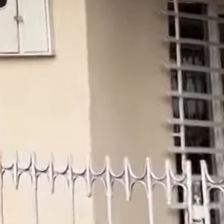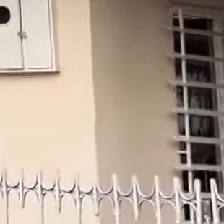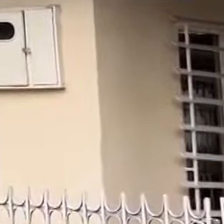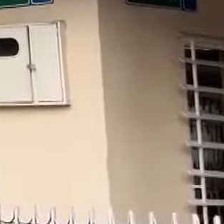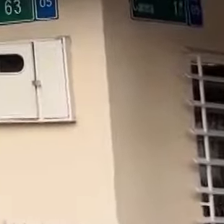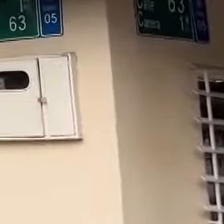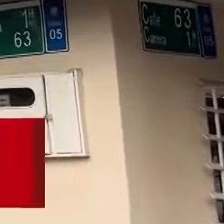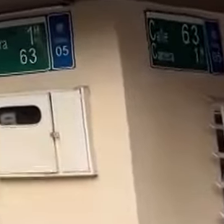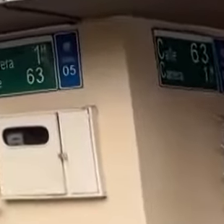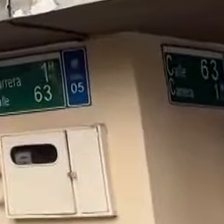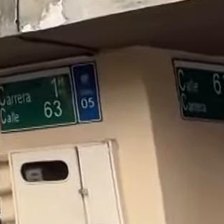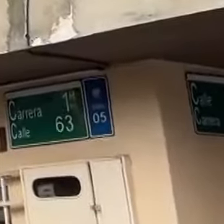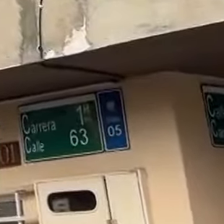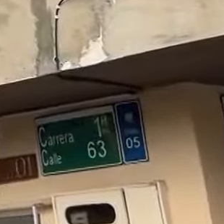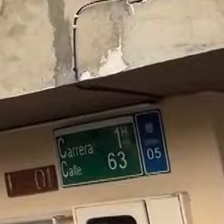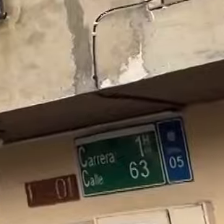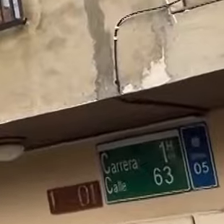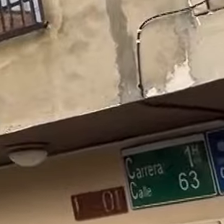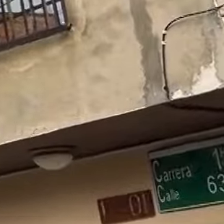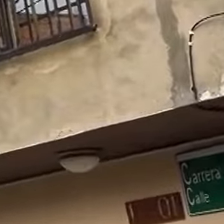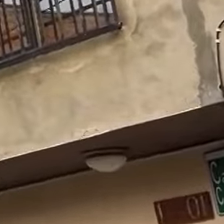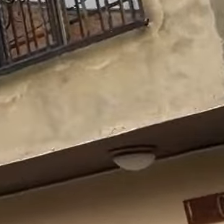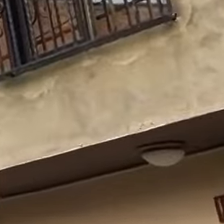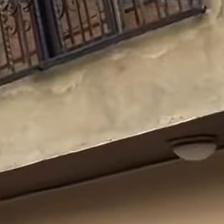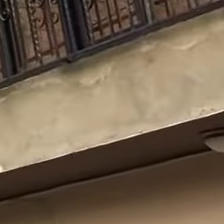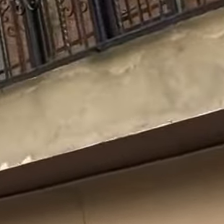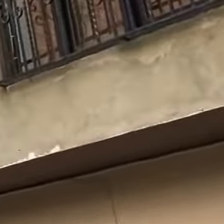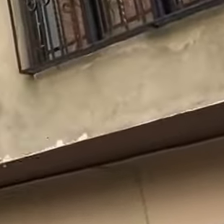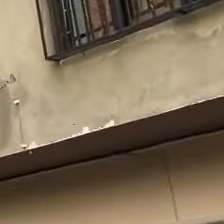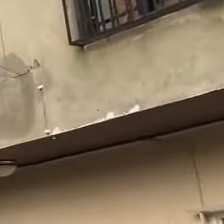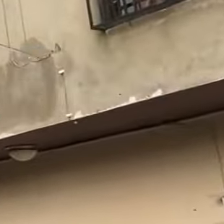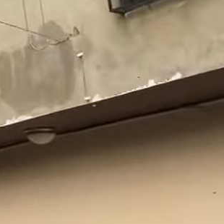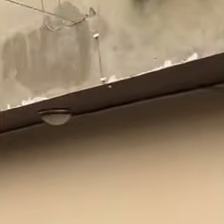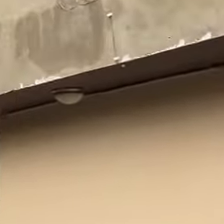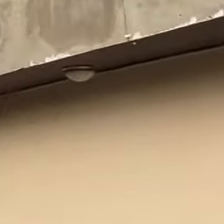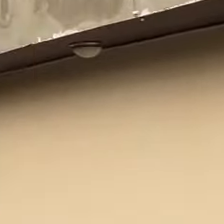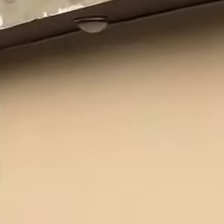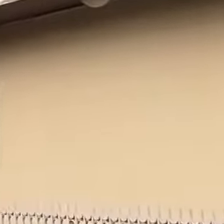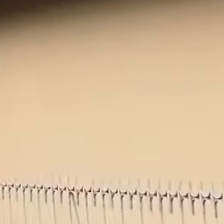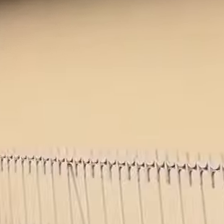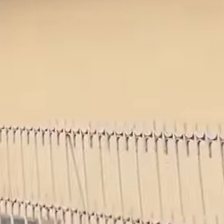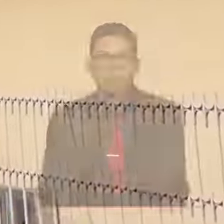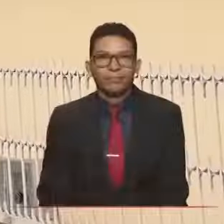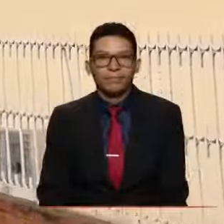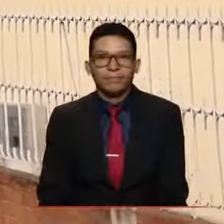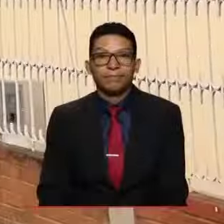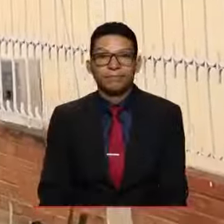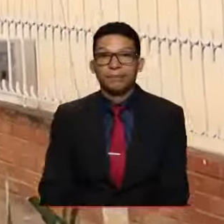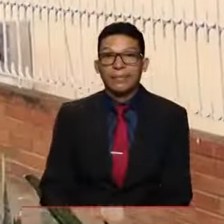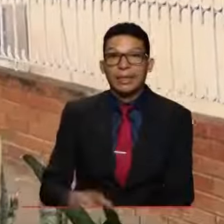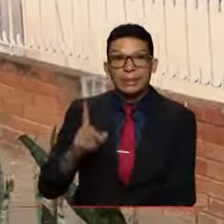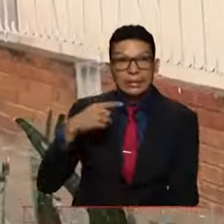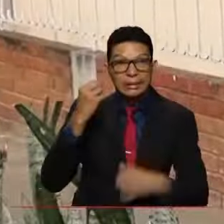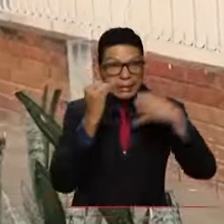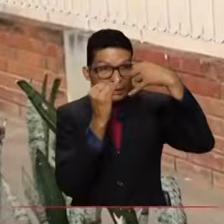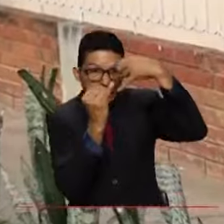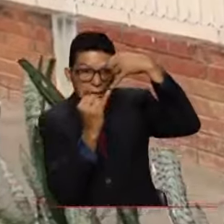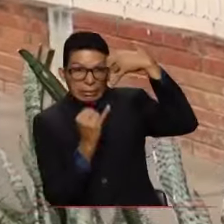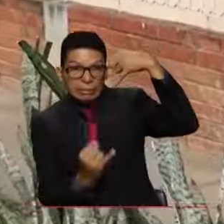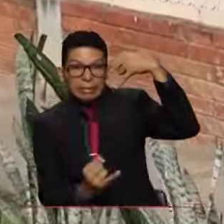de la calle son los que tienen preocupados a los habitantes de los barrios La Ribera do y guayacanes donde